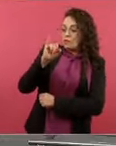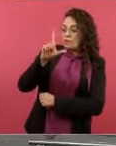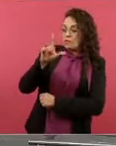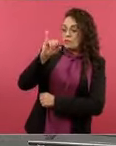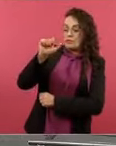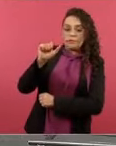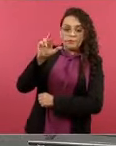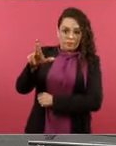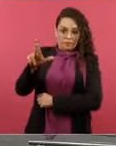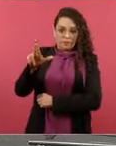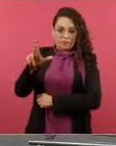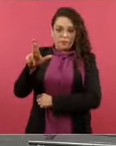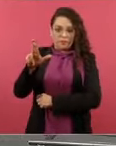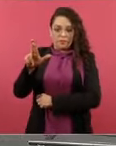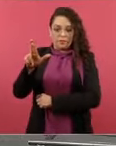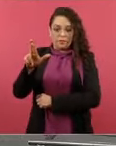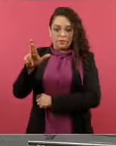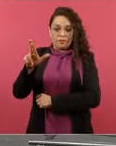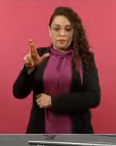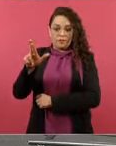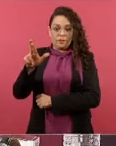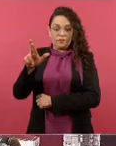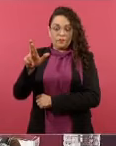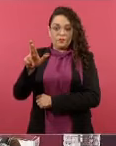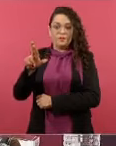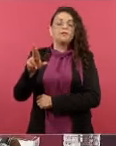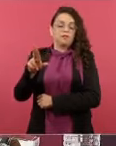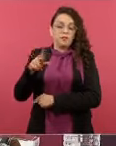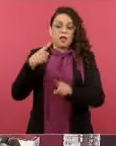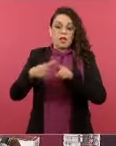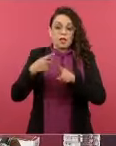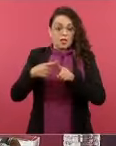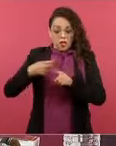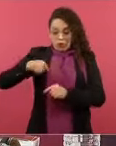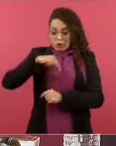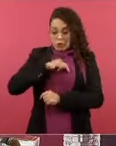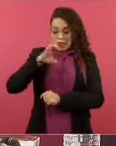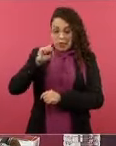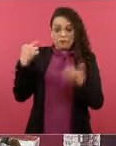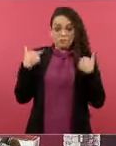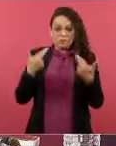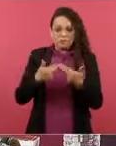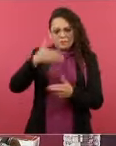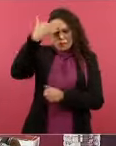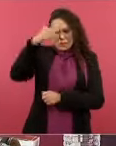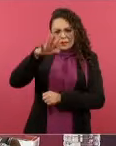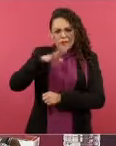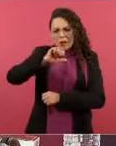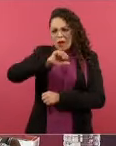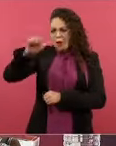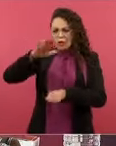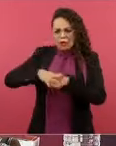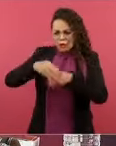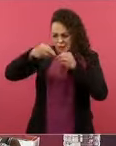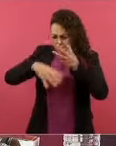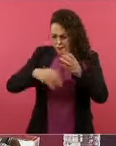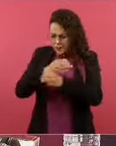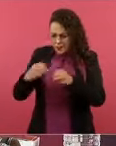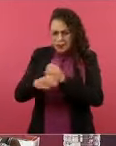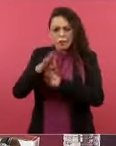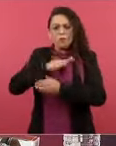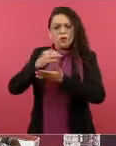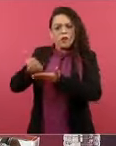maestras o maestros ante aula, sabemos que cuentas con muchísimas más herramientas. Hay una que es muy especial y